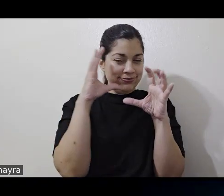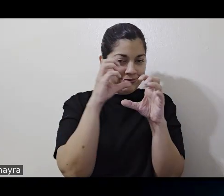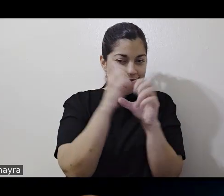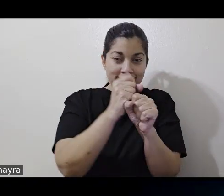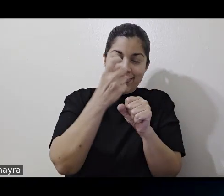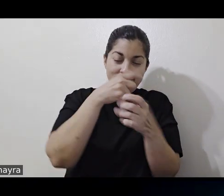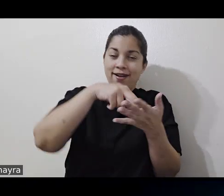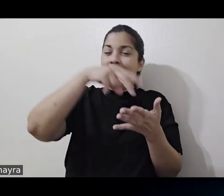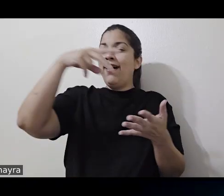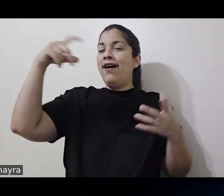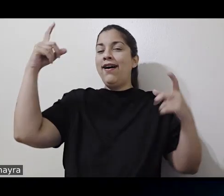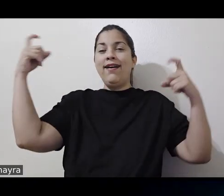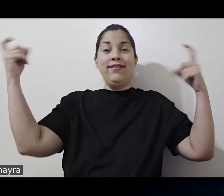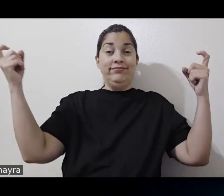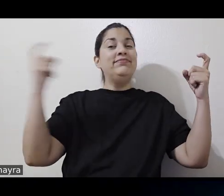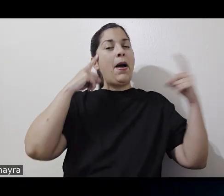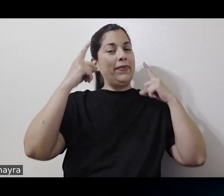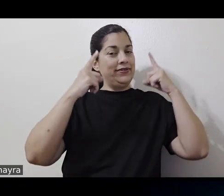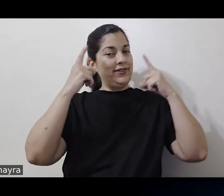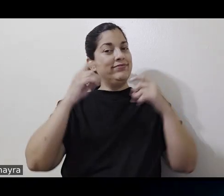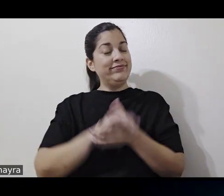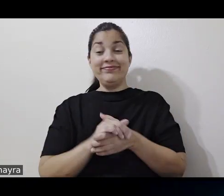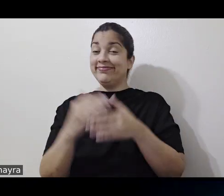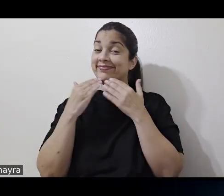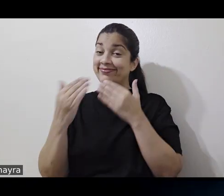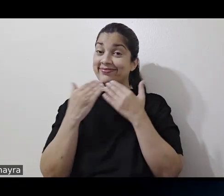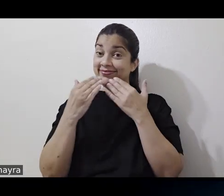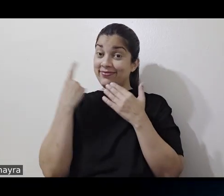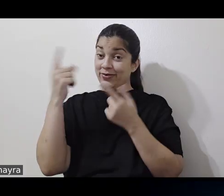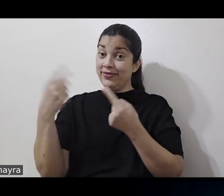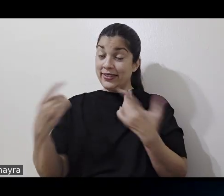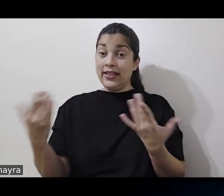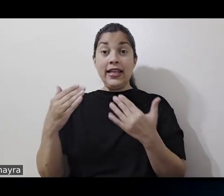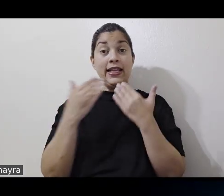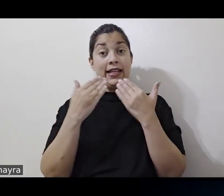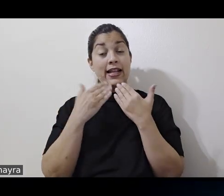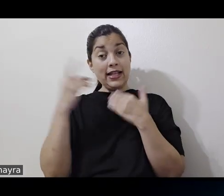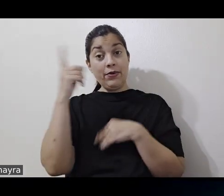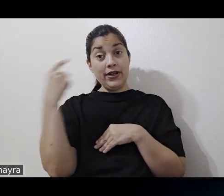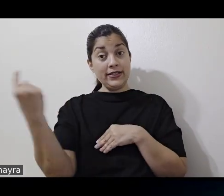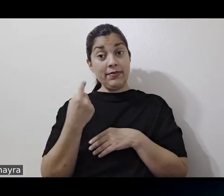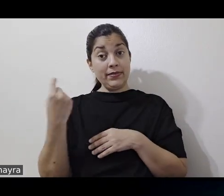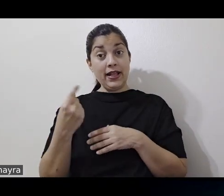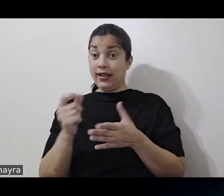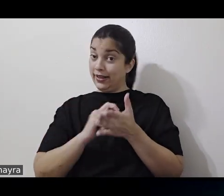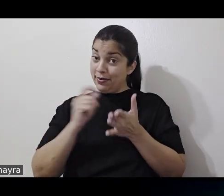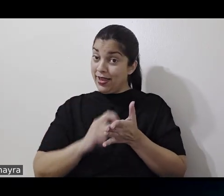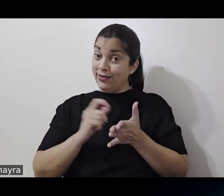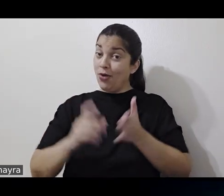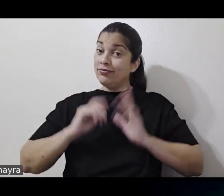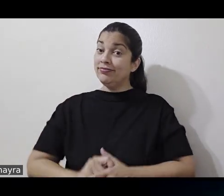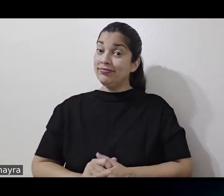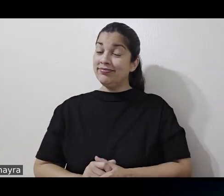lugares insospechados. Y a pensar mucho. Gracias por estar aquí y gracias por siempre estar escribiendo.